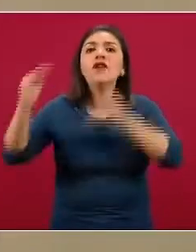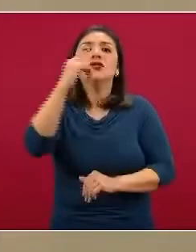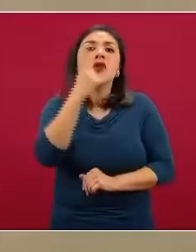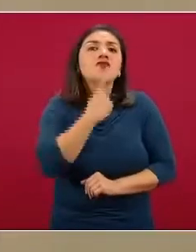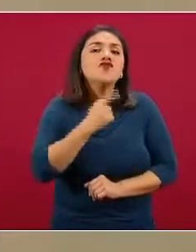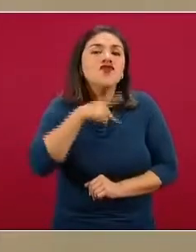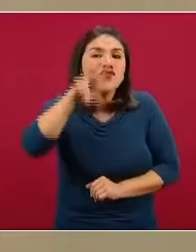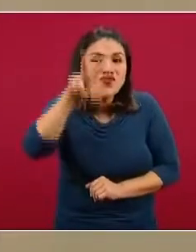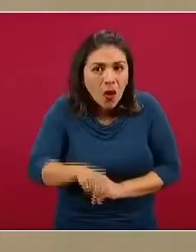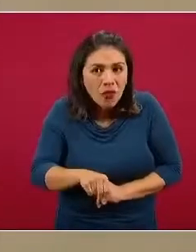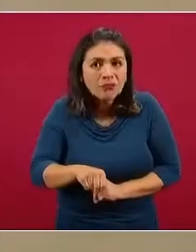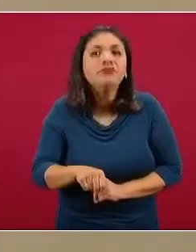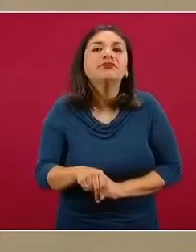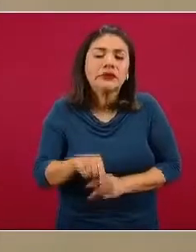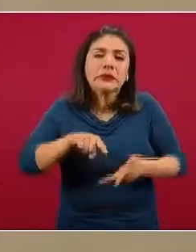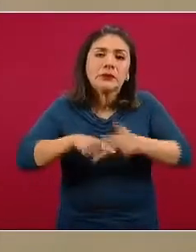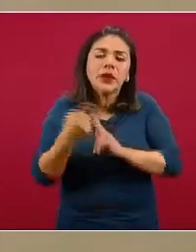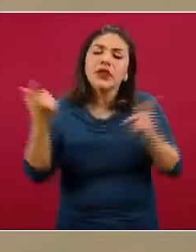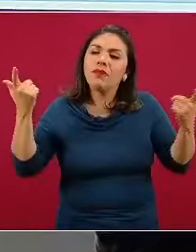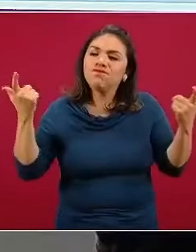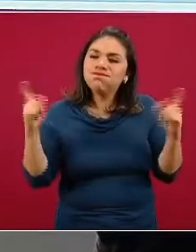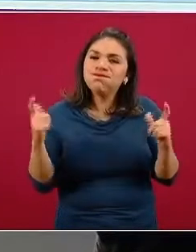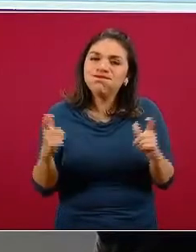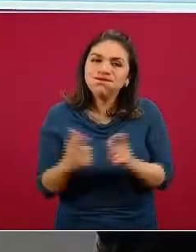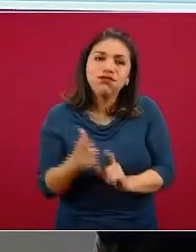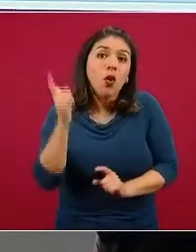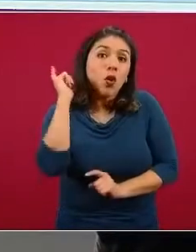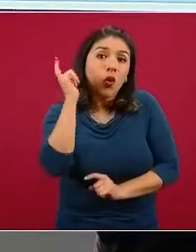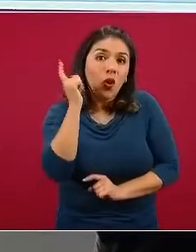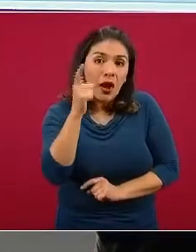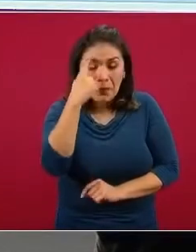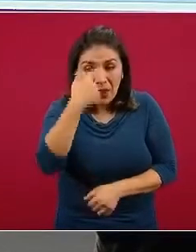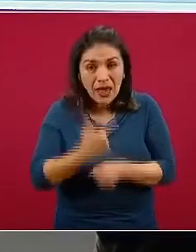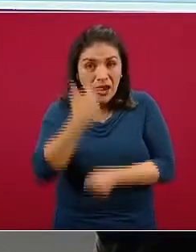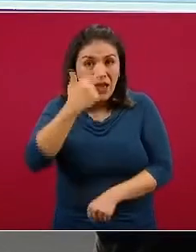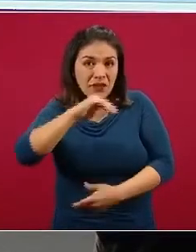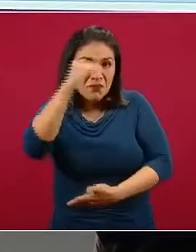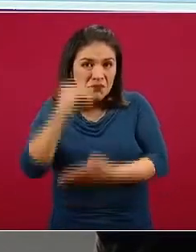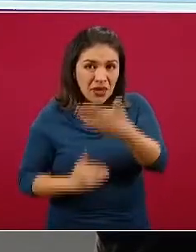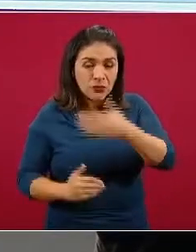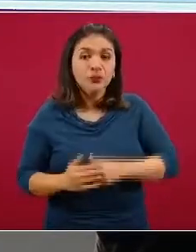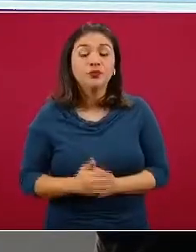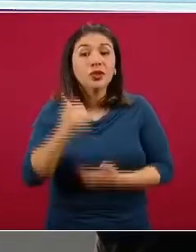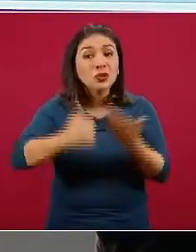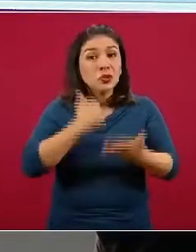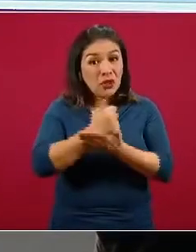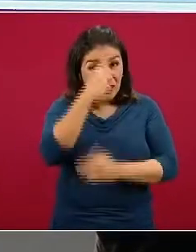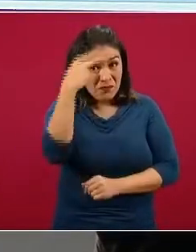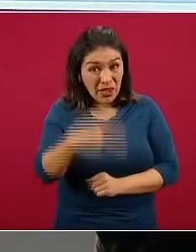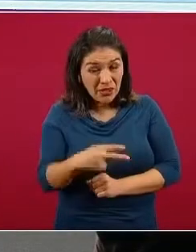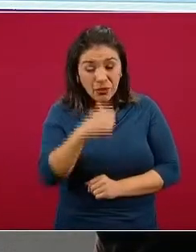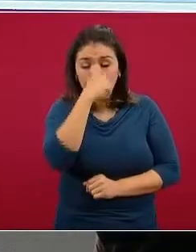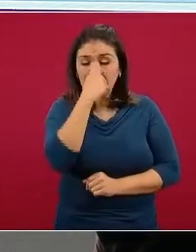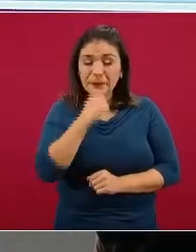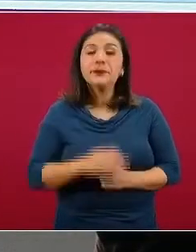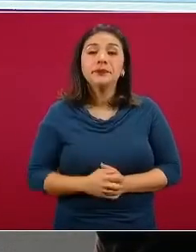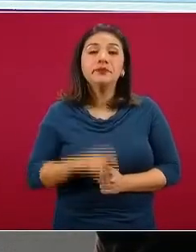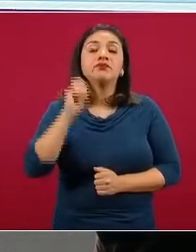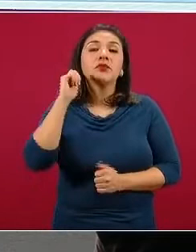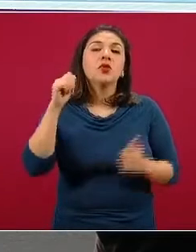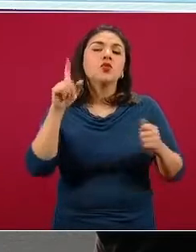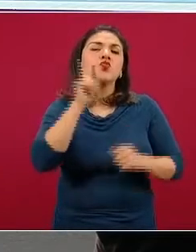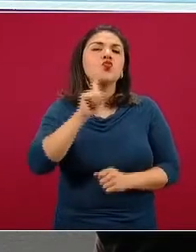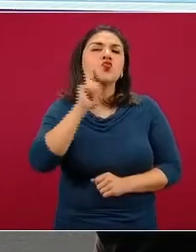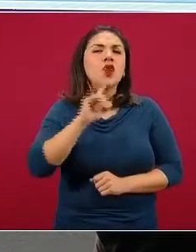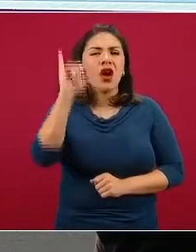y empezar a disminuir el nivel de riesgo. La Ciudad de México, como la jefa de